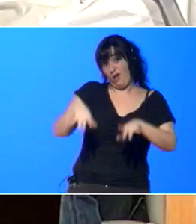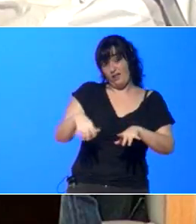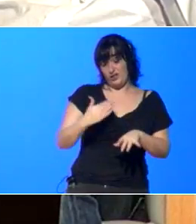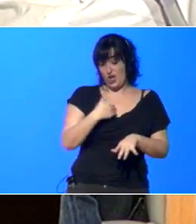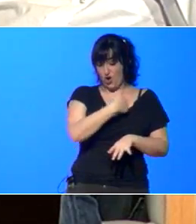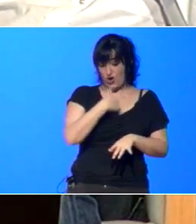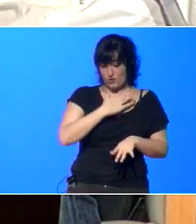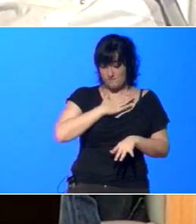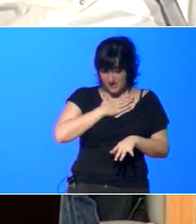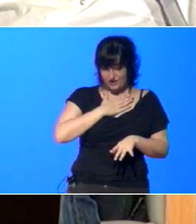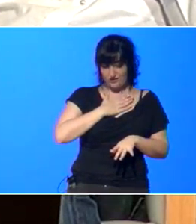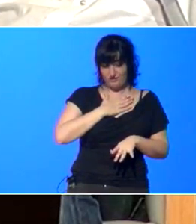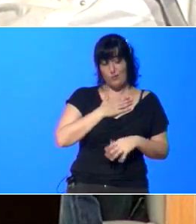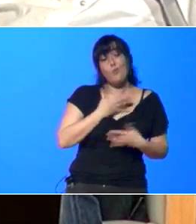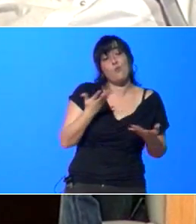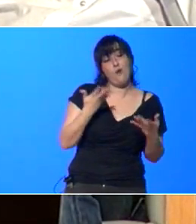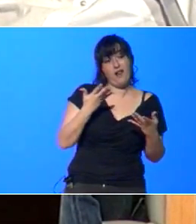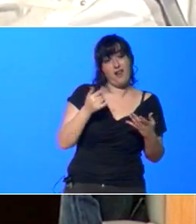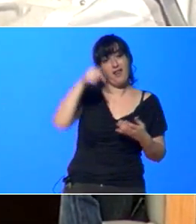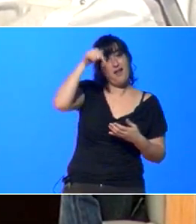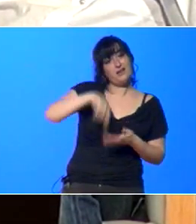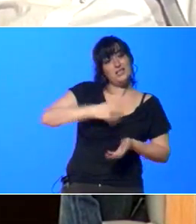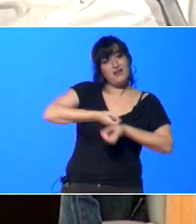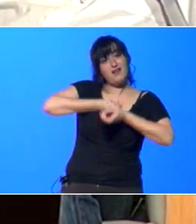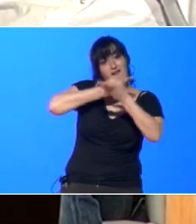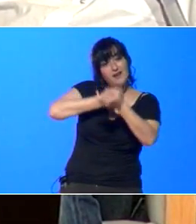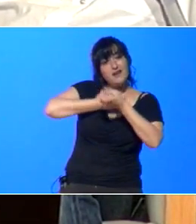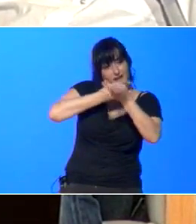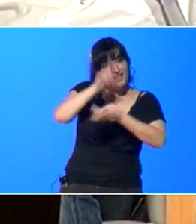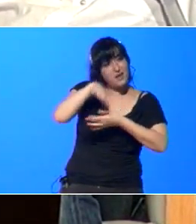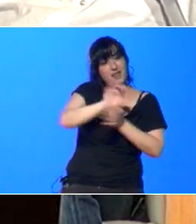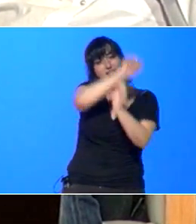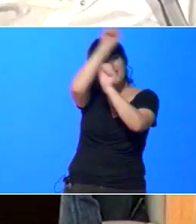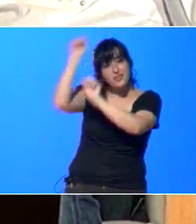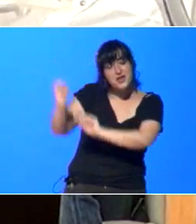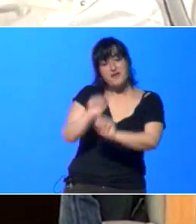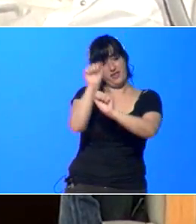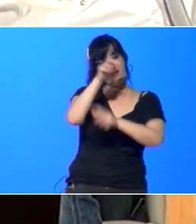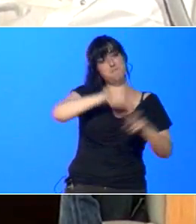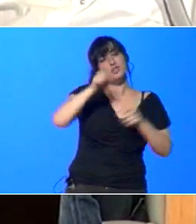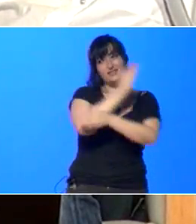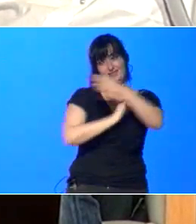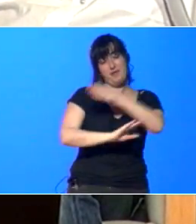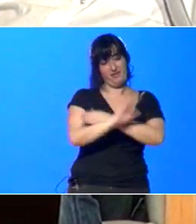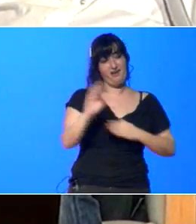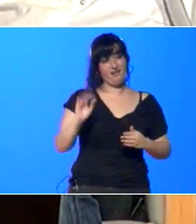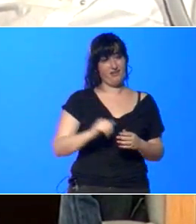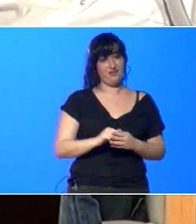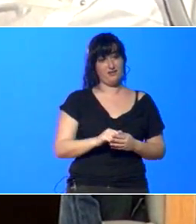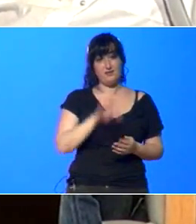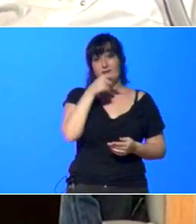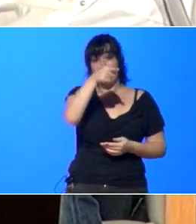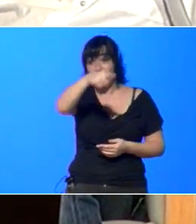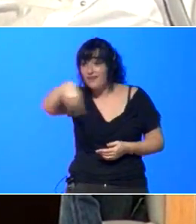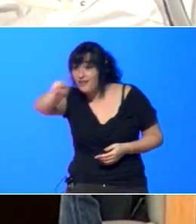asegurarme de hablar aquí y de defender a las personas con discapacidad que no están sentadas